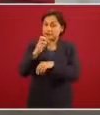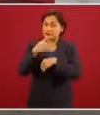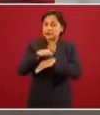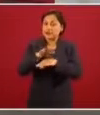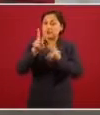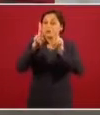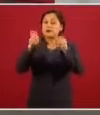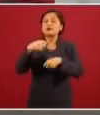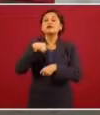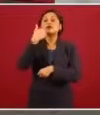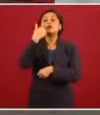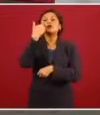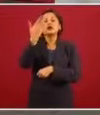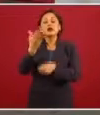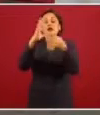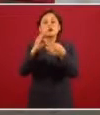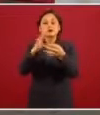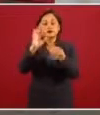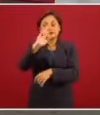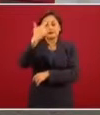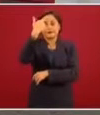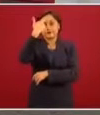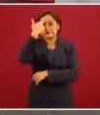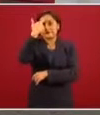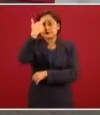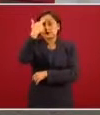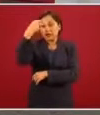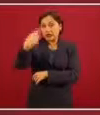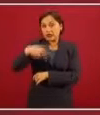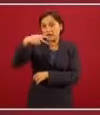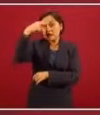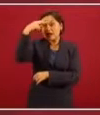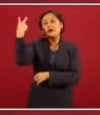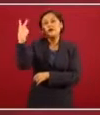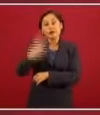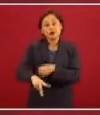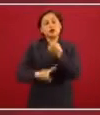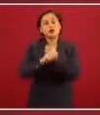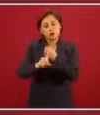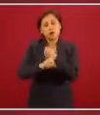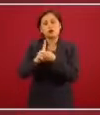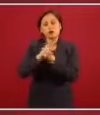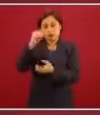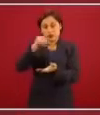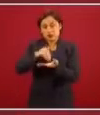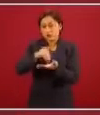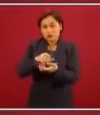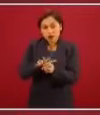recordarles una situación desventajosa con la que se enfrentó México y se sigue enfrentando hasta este momento, que